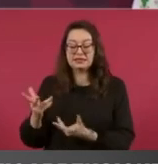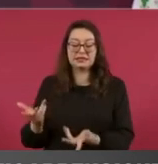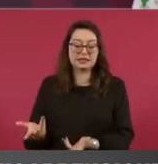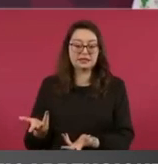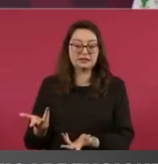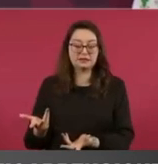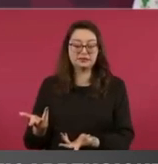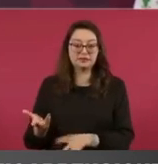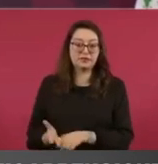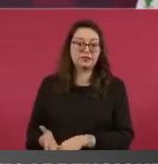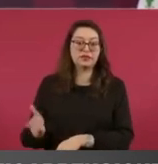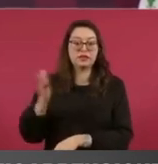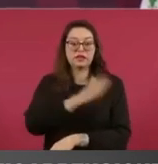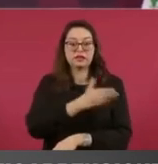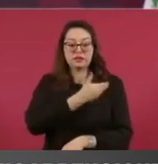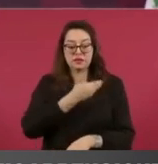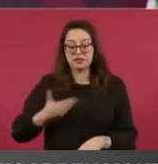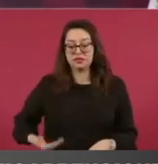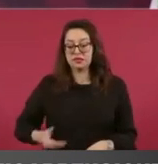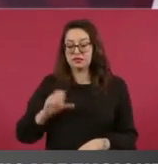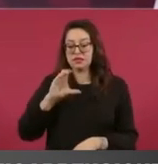Elvester.